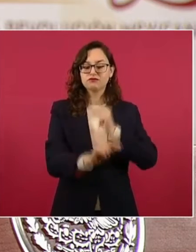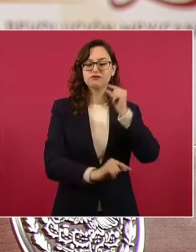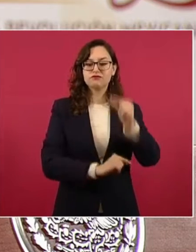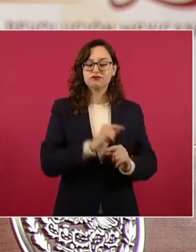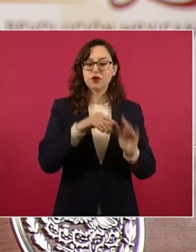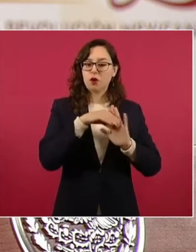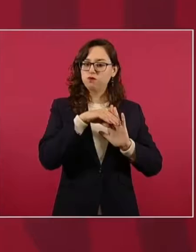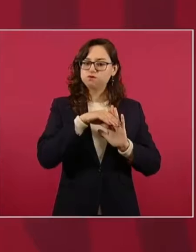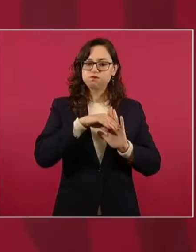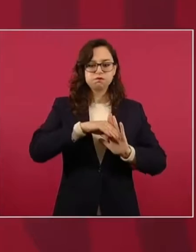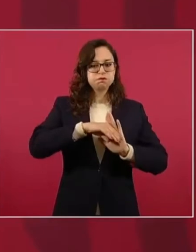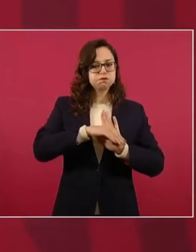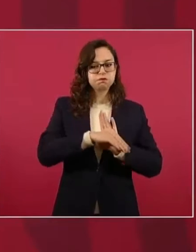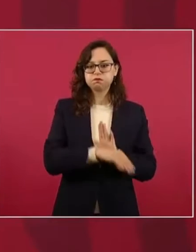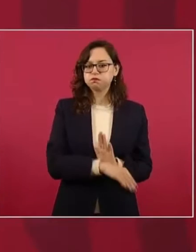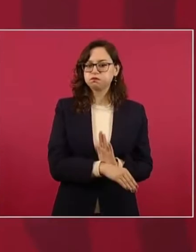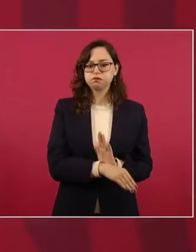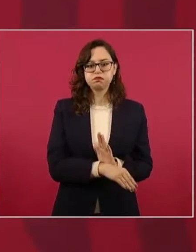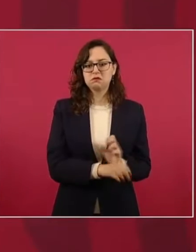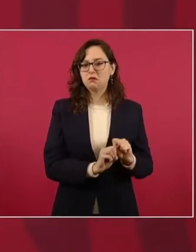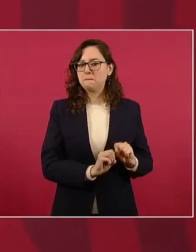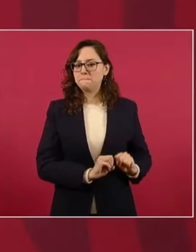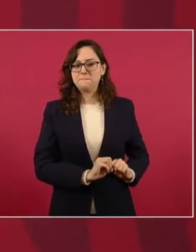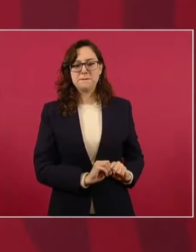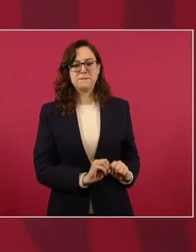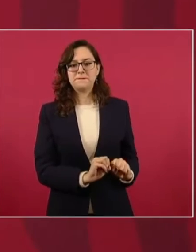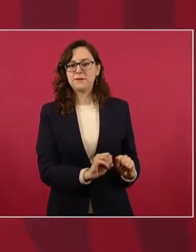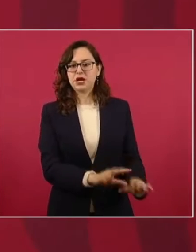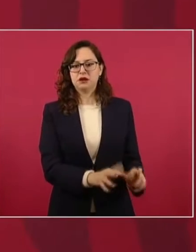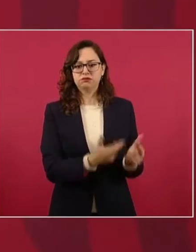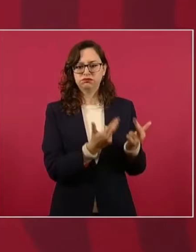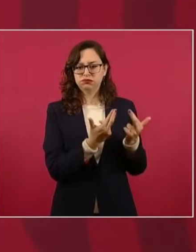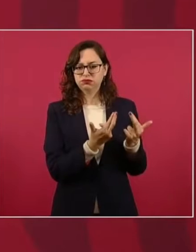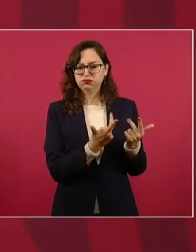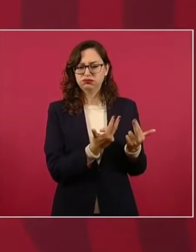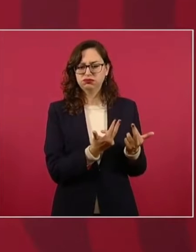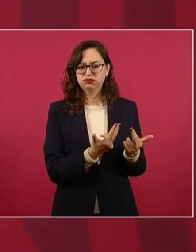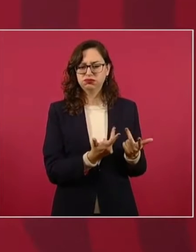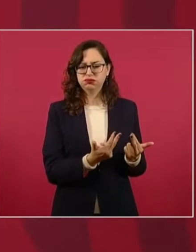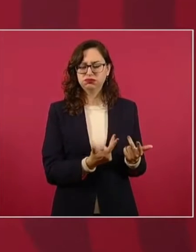el abandono por completo del sistema de salud pública.